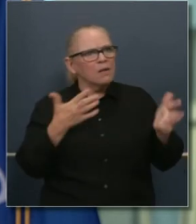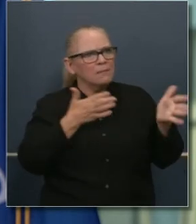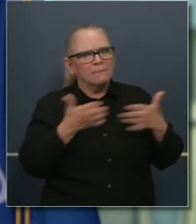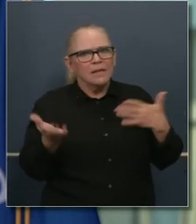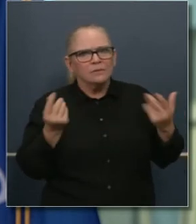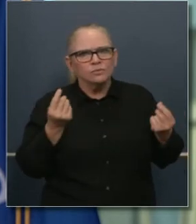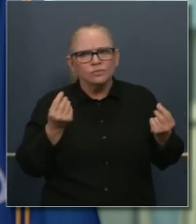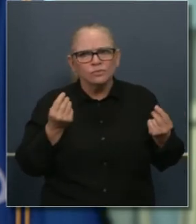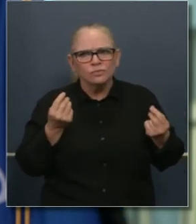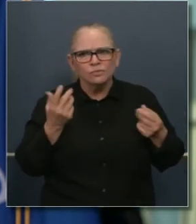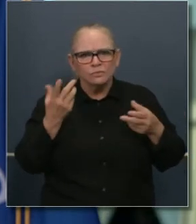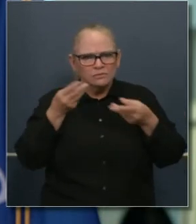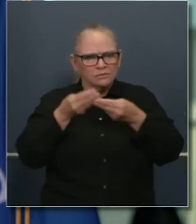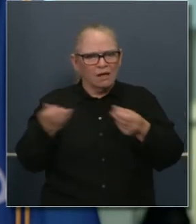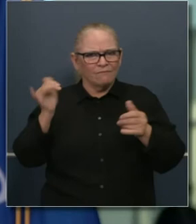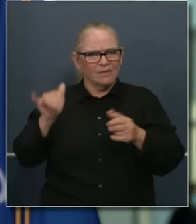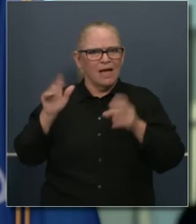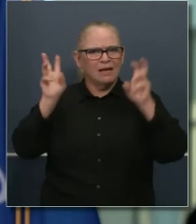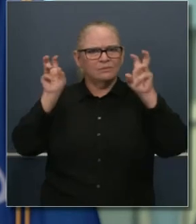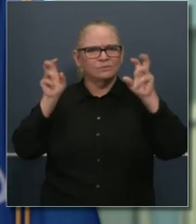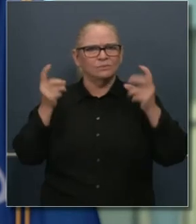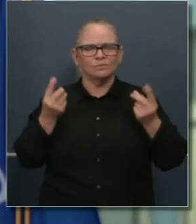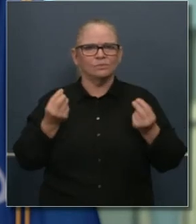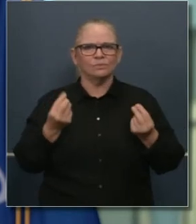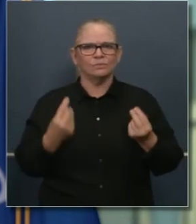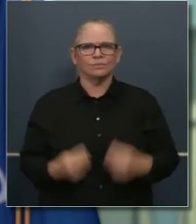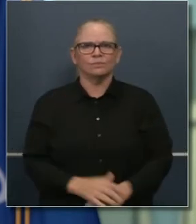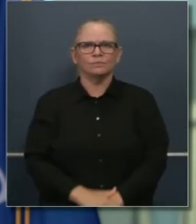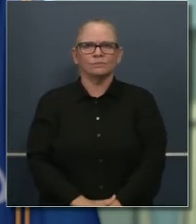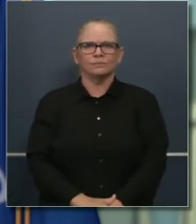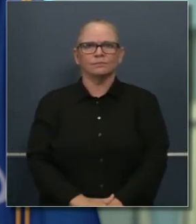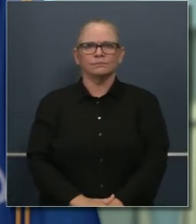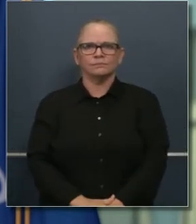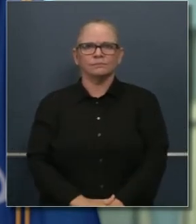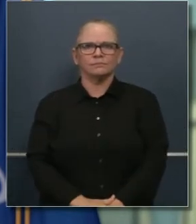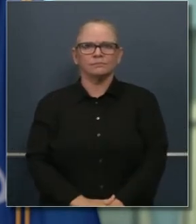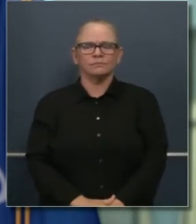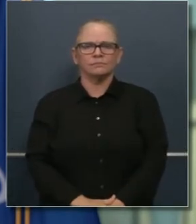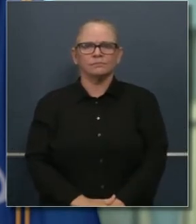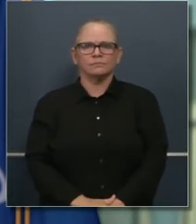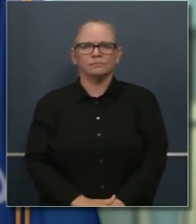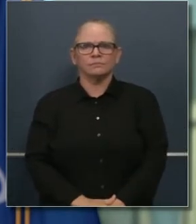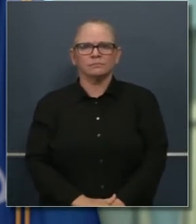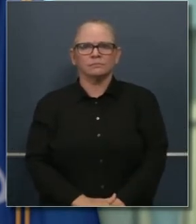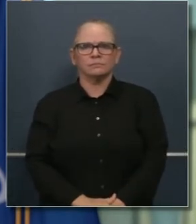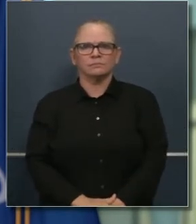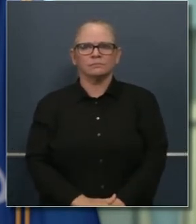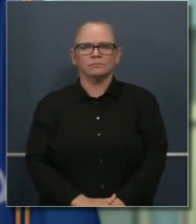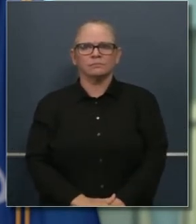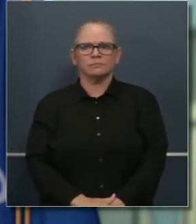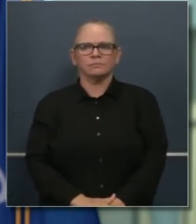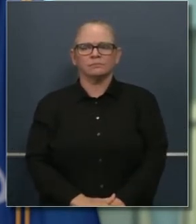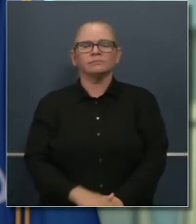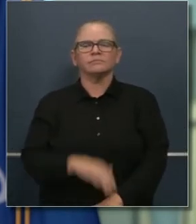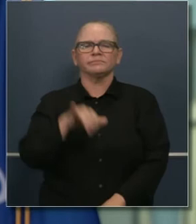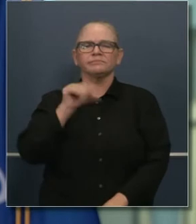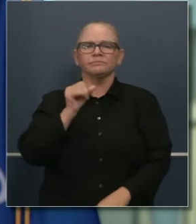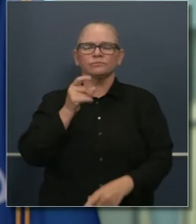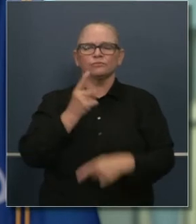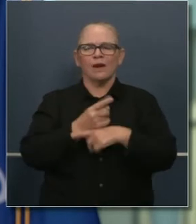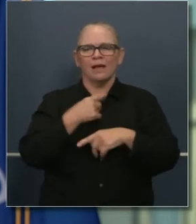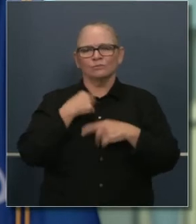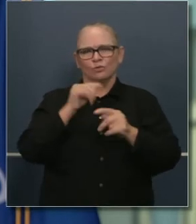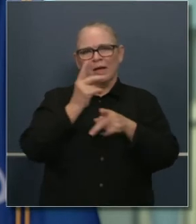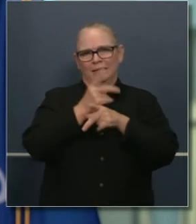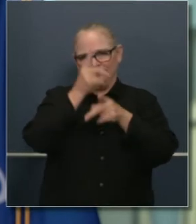qué soluciones se van a ejecutar hemos trabajado para hacer ajustes y les hemos comentado